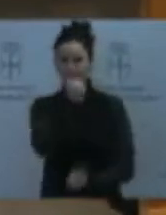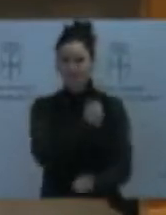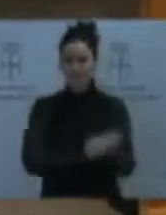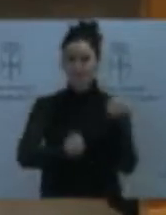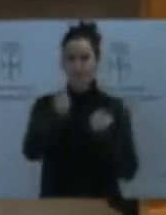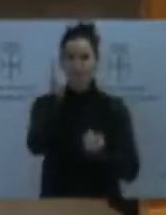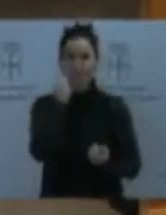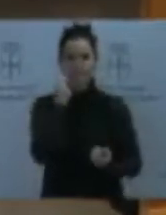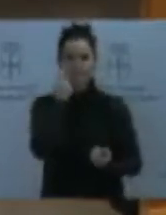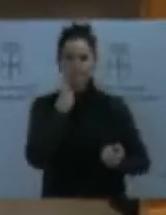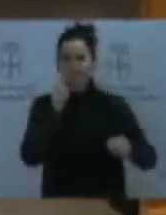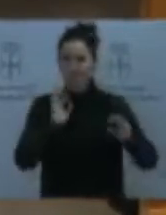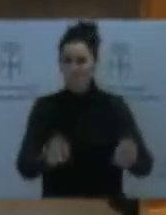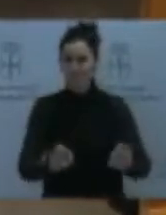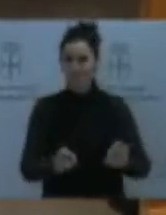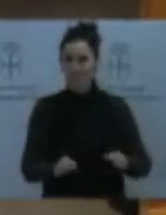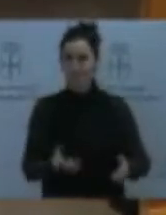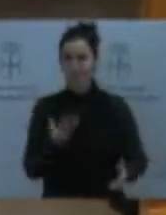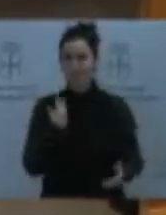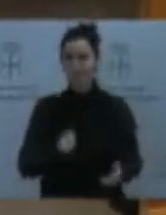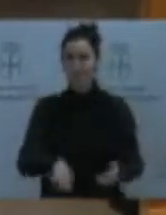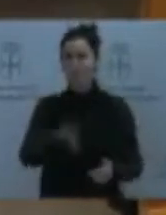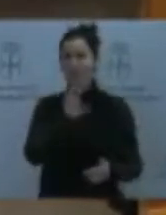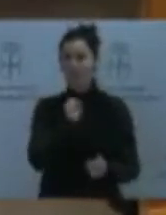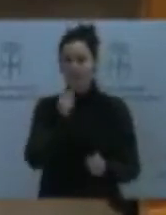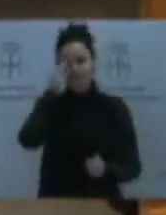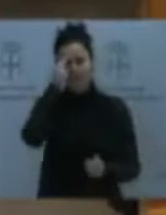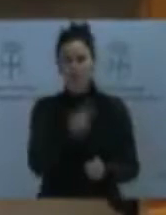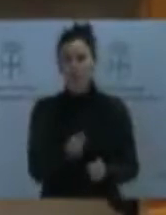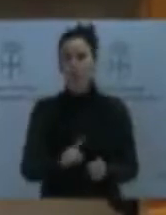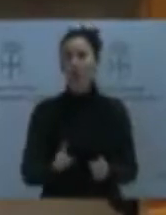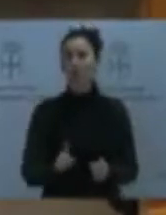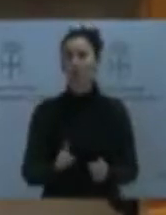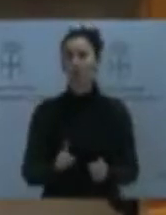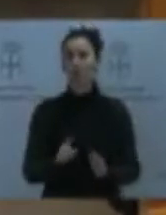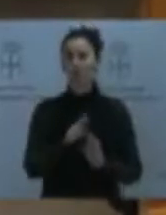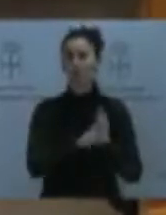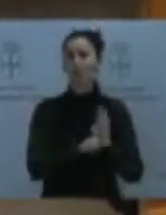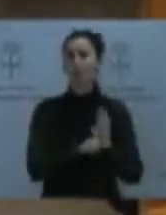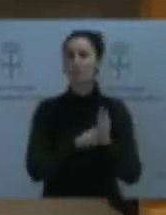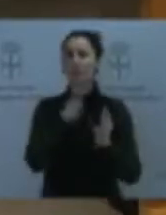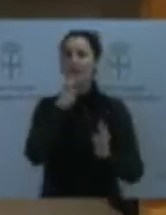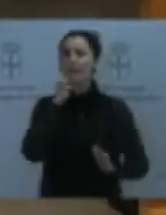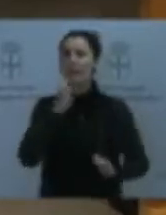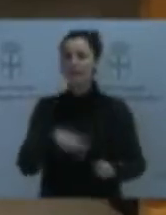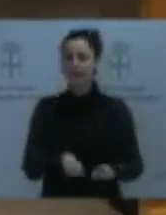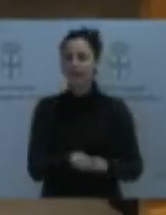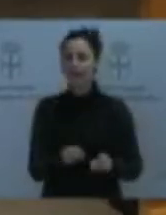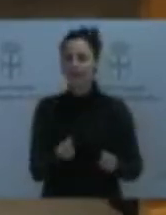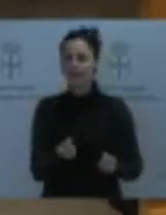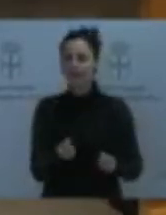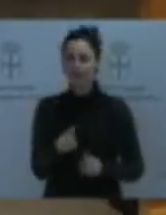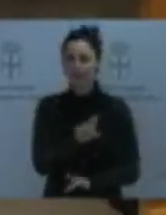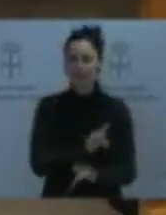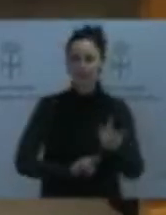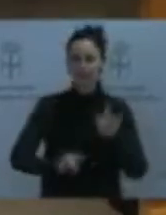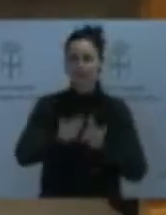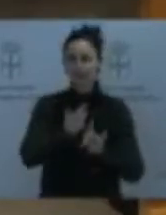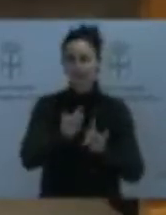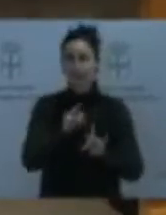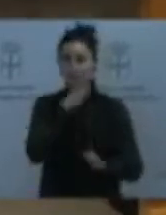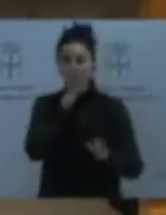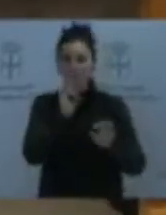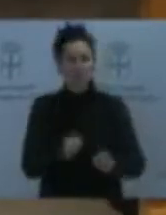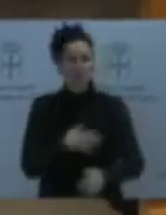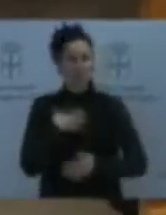no tienen que respetar ningún tipo de regla son los especuladores. Son los especuladores que se van a acampar a sus anchas, dejando tirada a